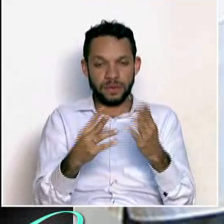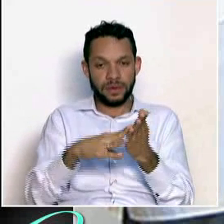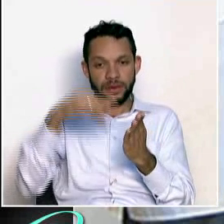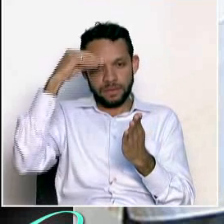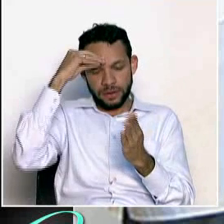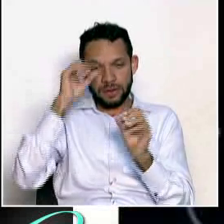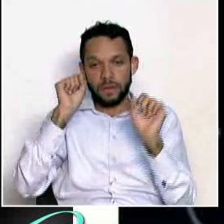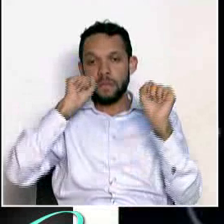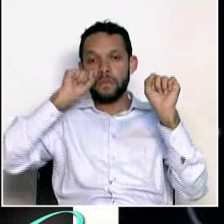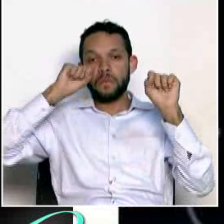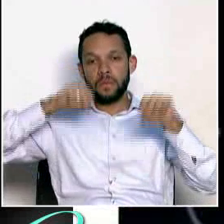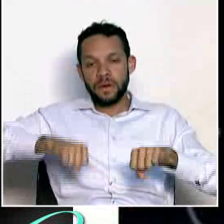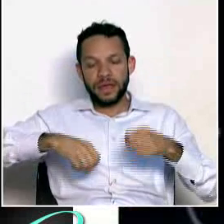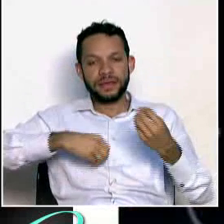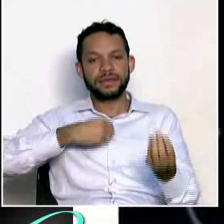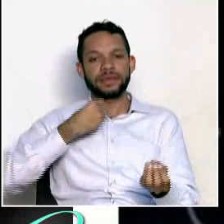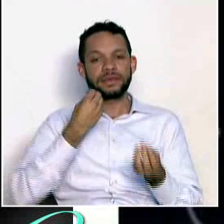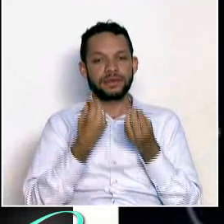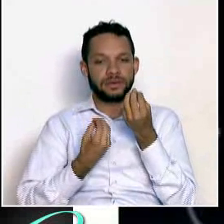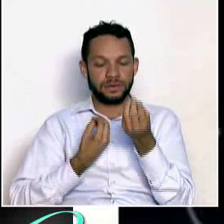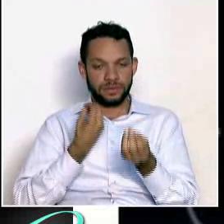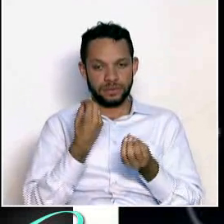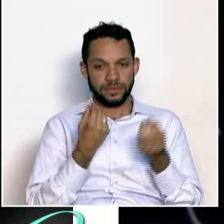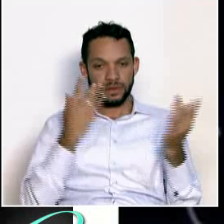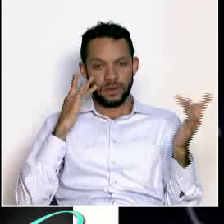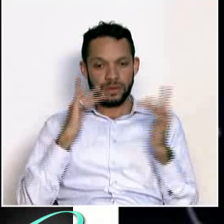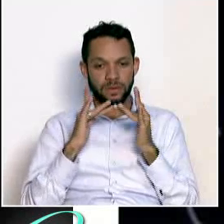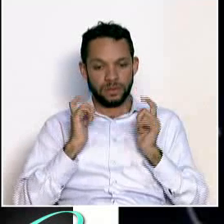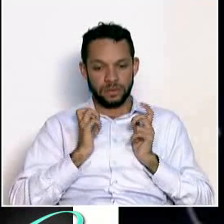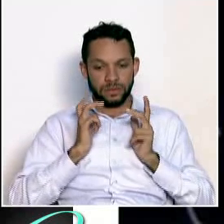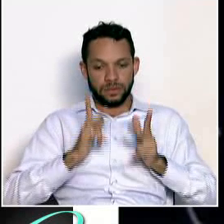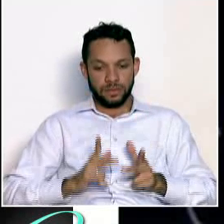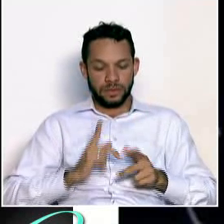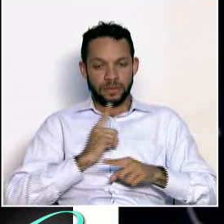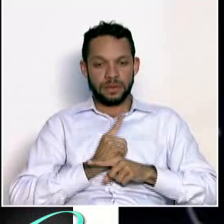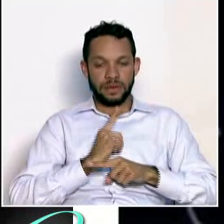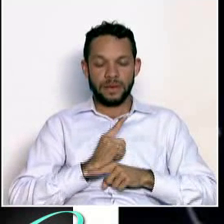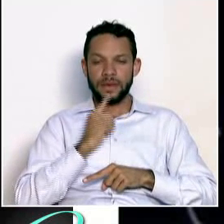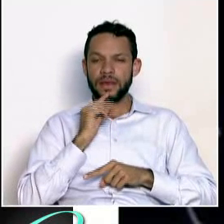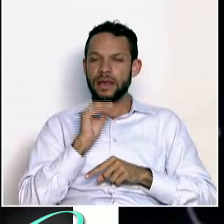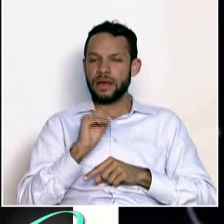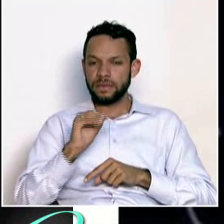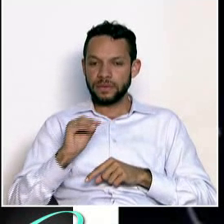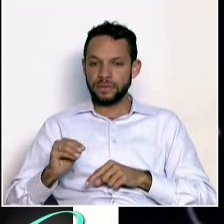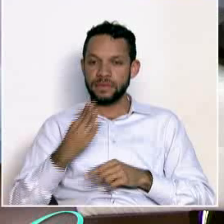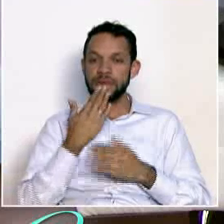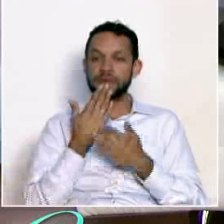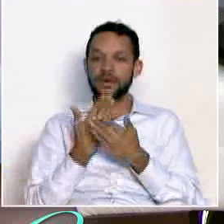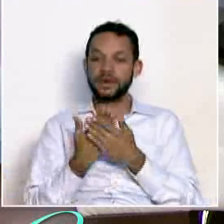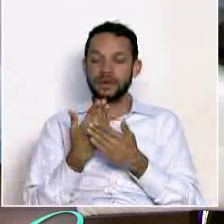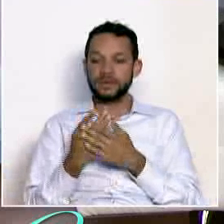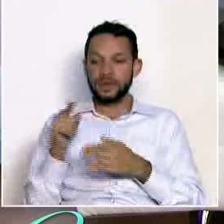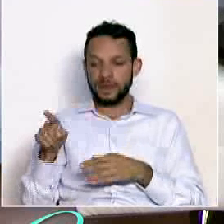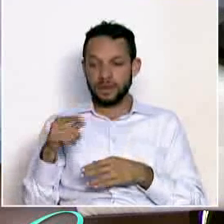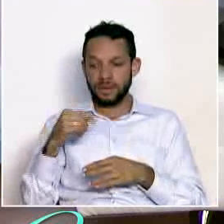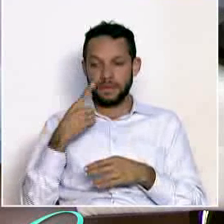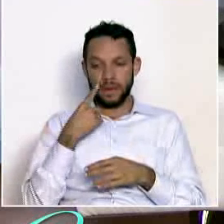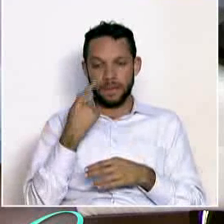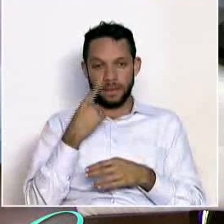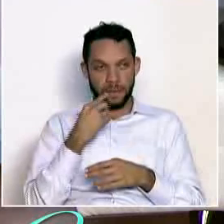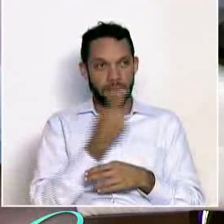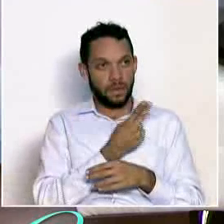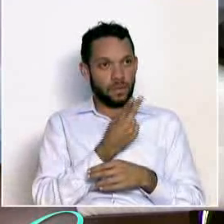y permitirnos a través de Conexión Vital compartir esta experiencia. A ti, padre, muchas gracias, y al doctor Eduardo, gracias